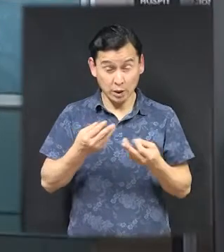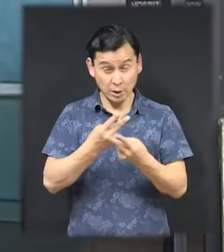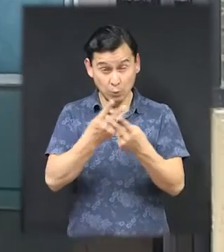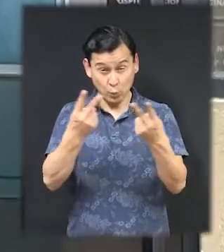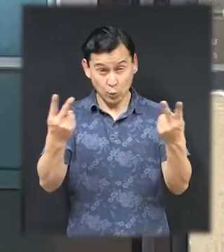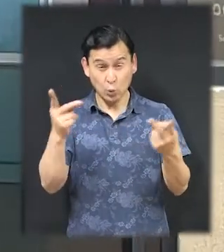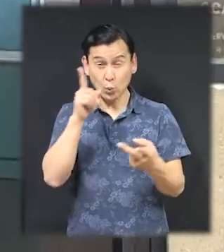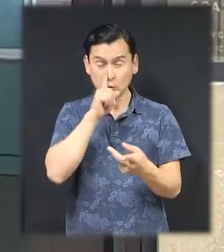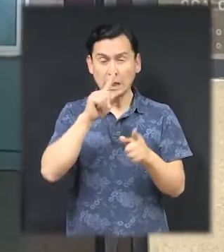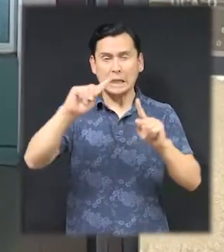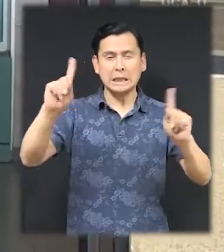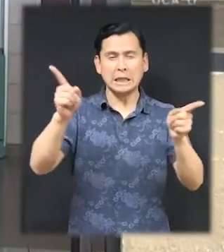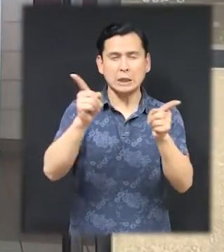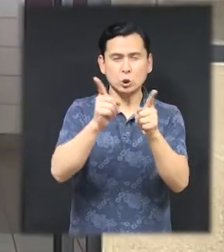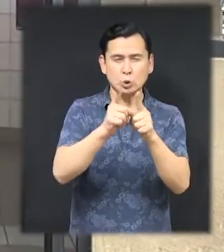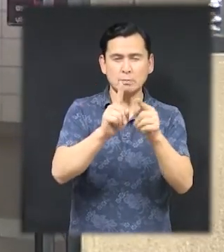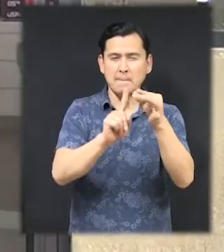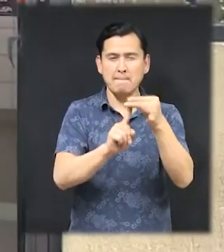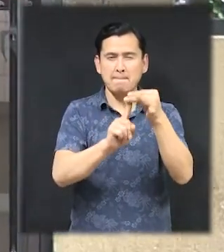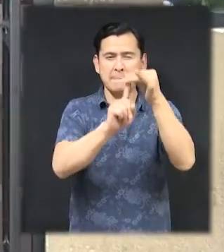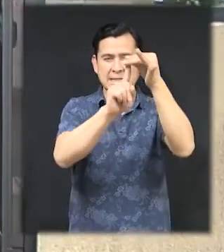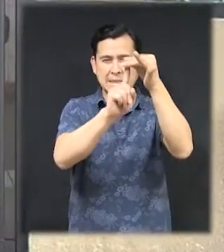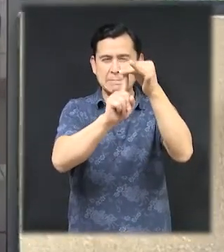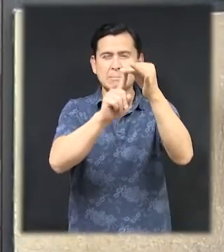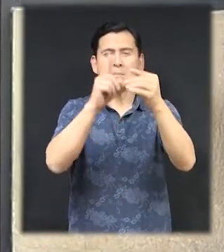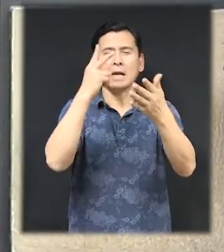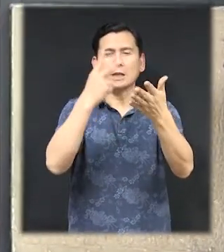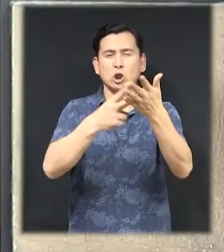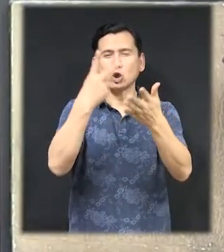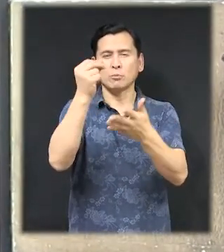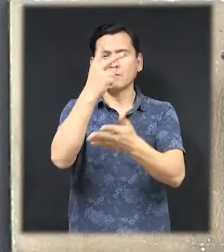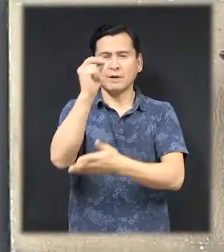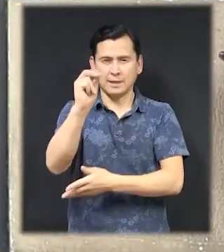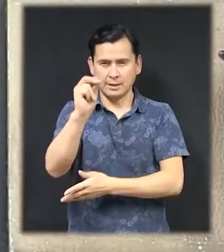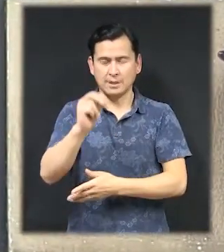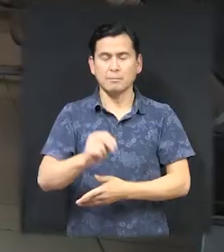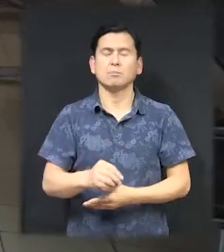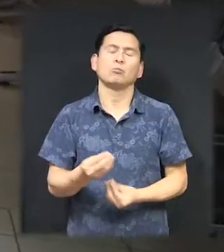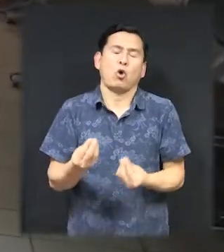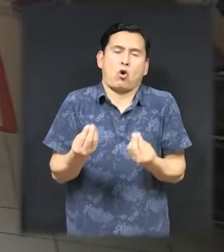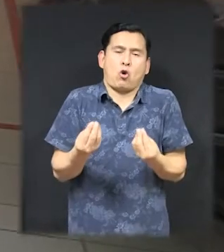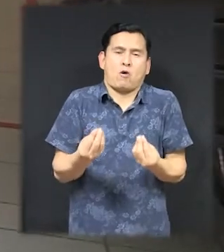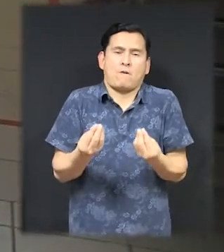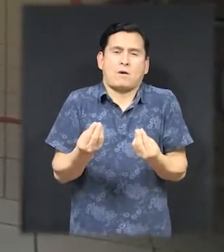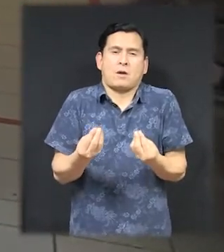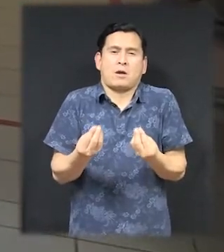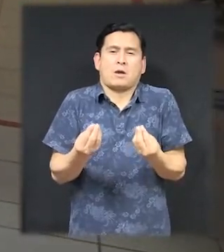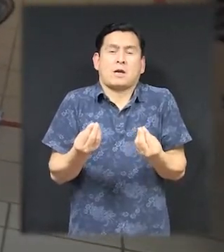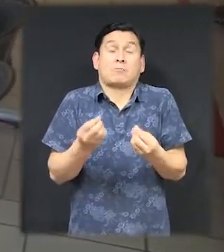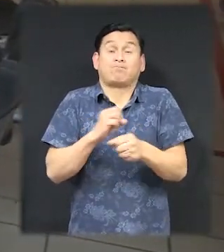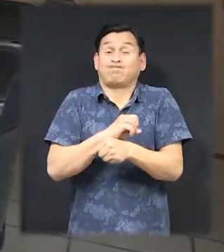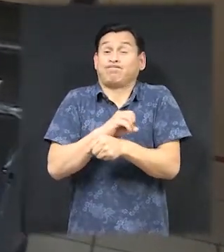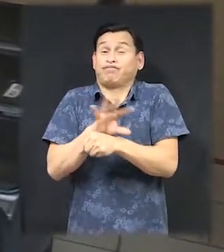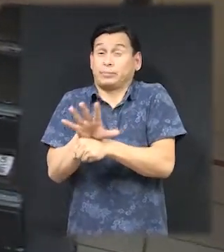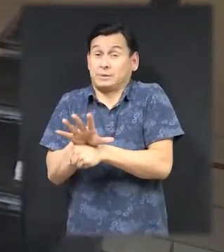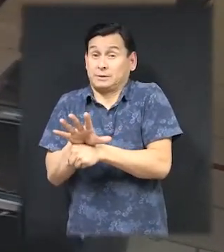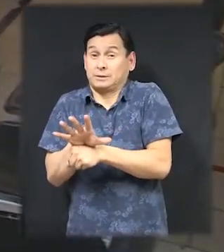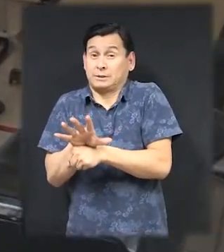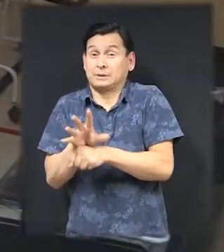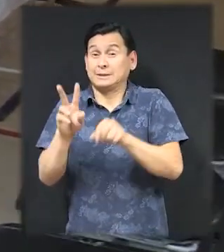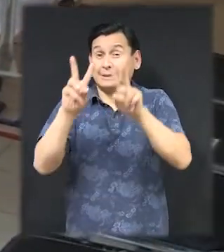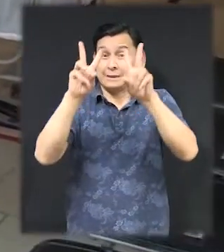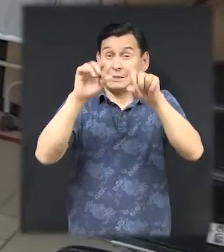mencionado: atención de urgencia pediátrica, ginecobstétrica y de adultos en distintas áreas del hospital, con cambios en la infraestructura y mejoras